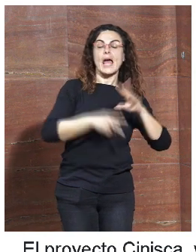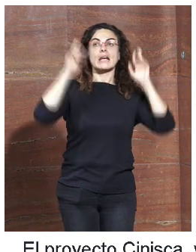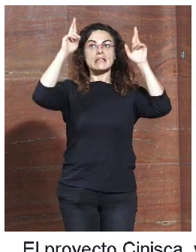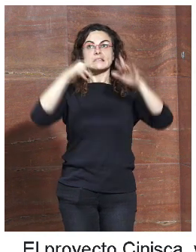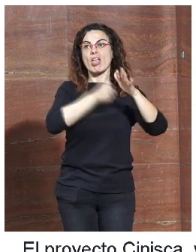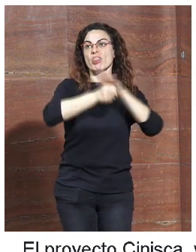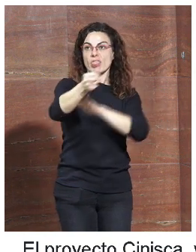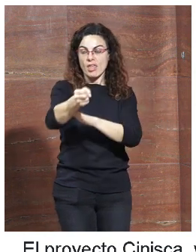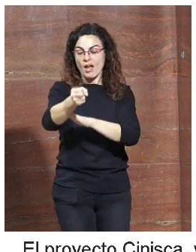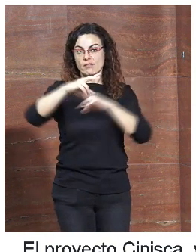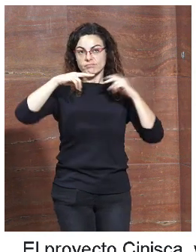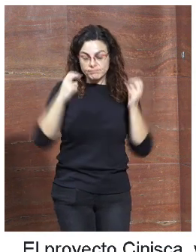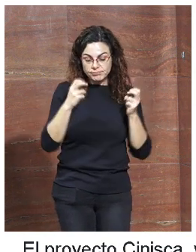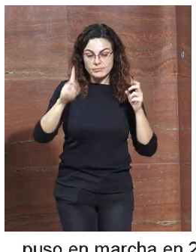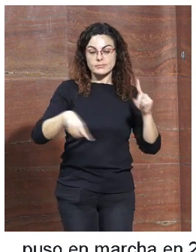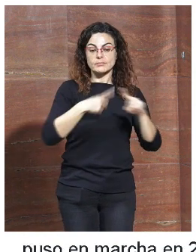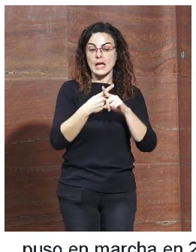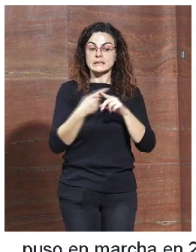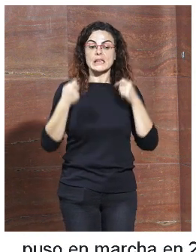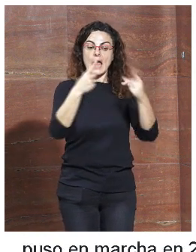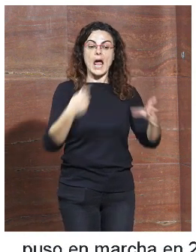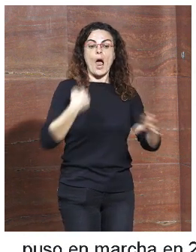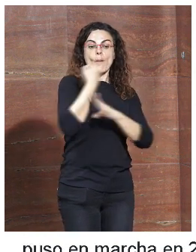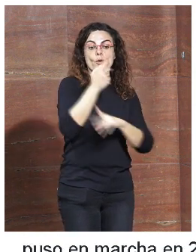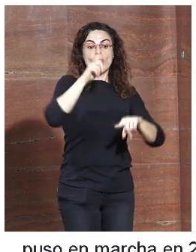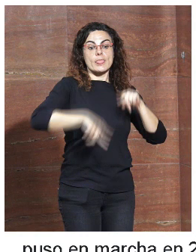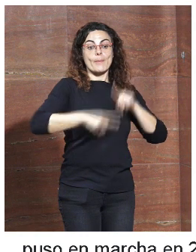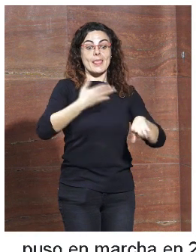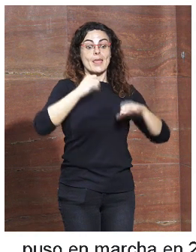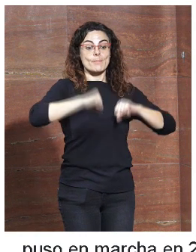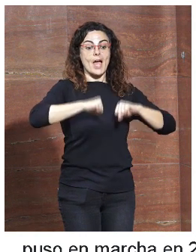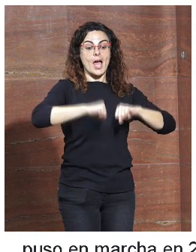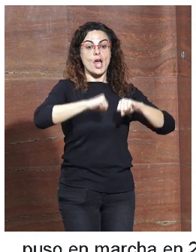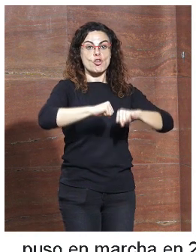institucionalización y que reciban los apoyos que necesiten a medida que van envejeciendo.